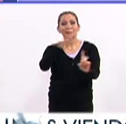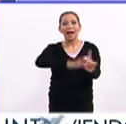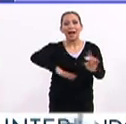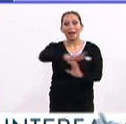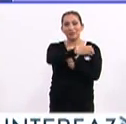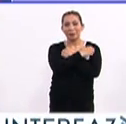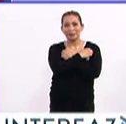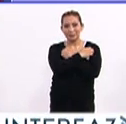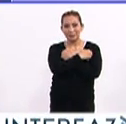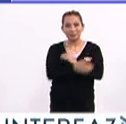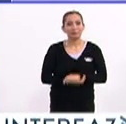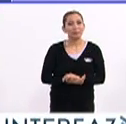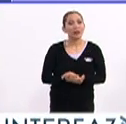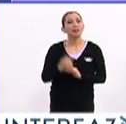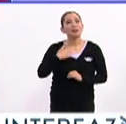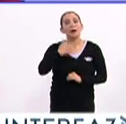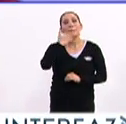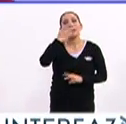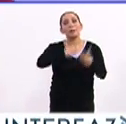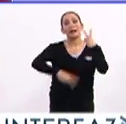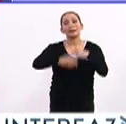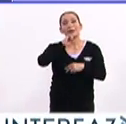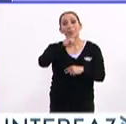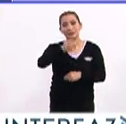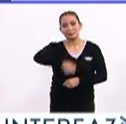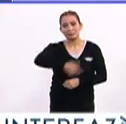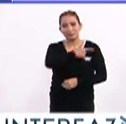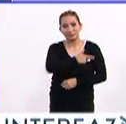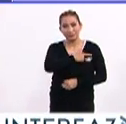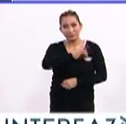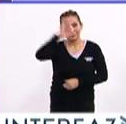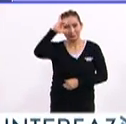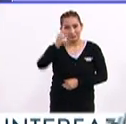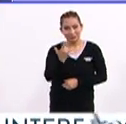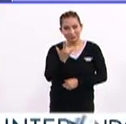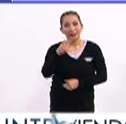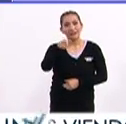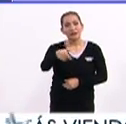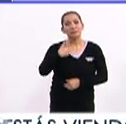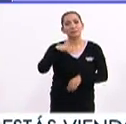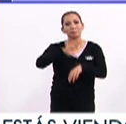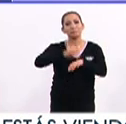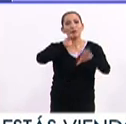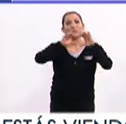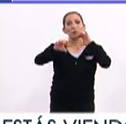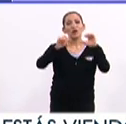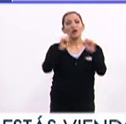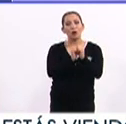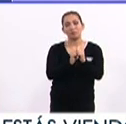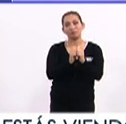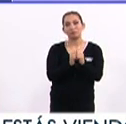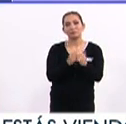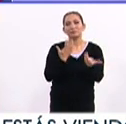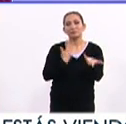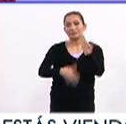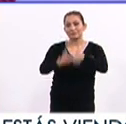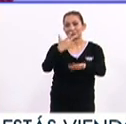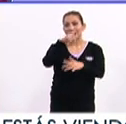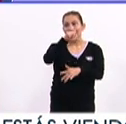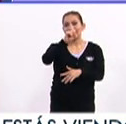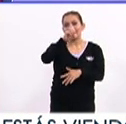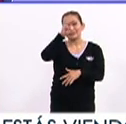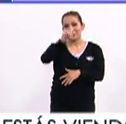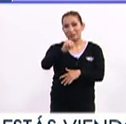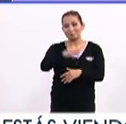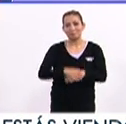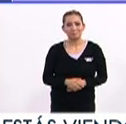sector educativo. Le doy la bienvenida también y saludo con mucho gusto a Griselda Yebra. Ella nos permite comunicarnos con ustedes a través de la lengua